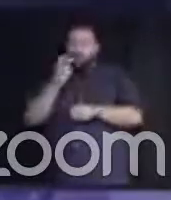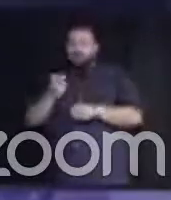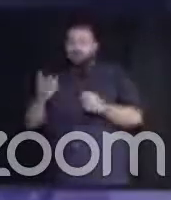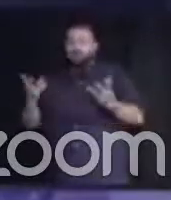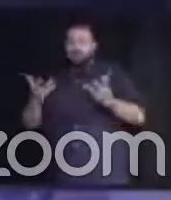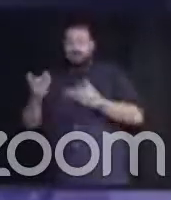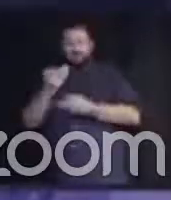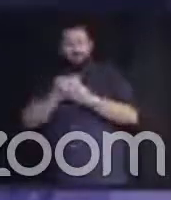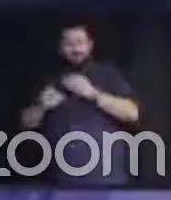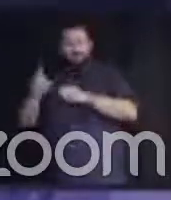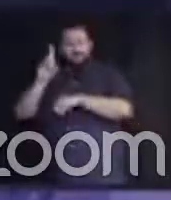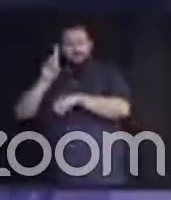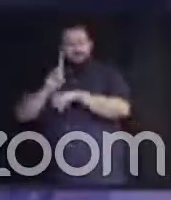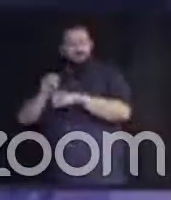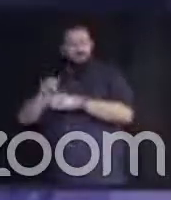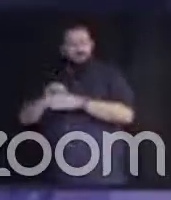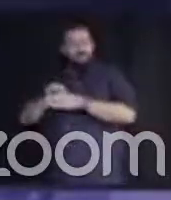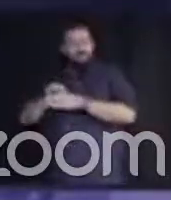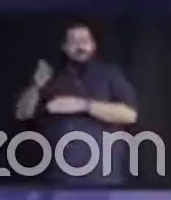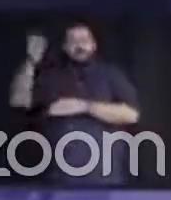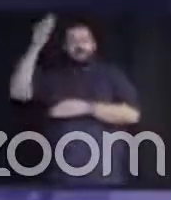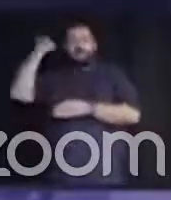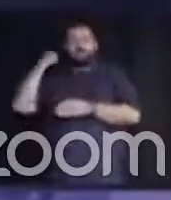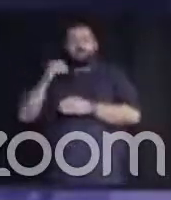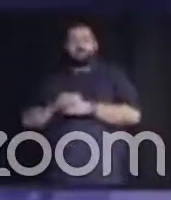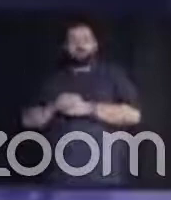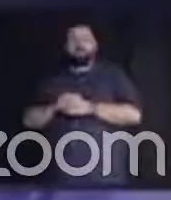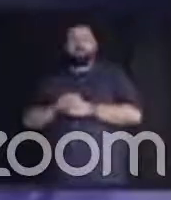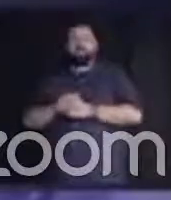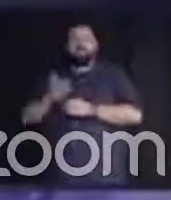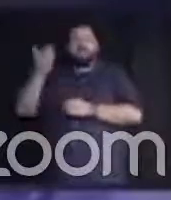diseñado el día morado. Antes se llamaba